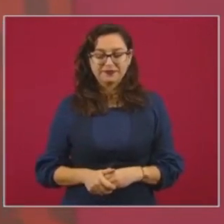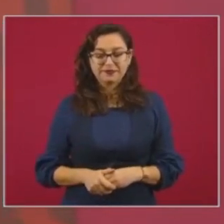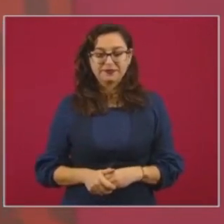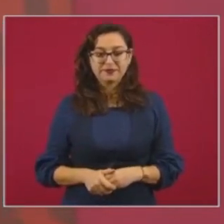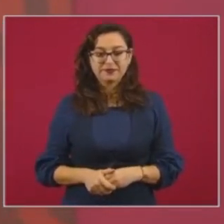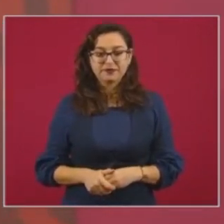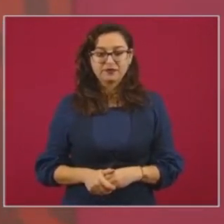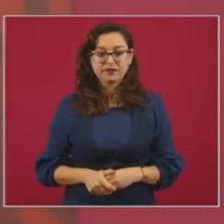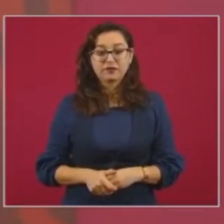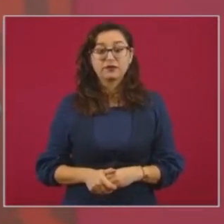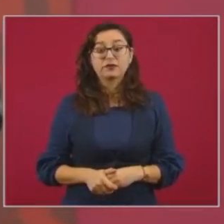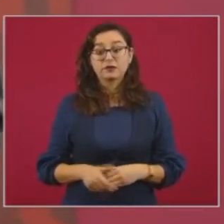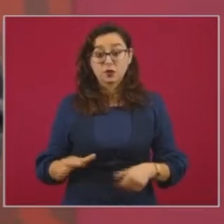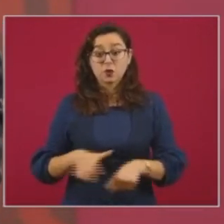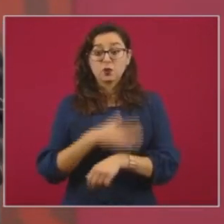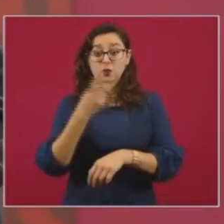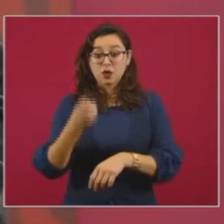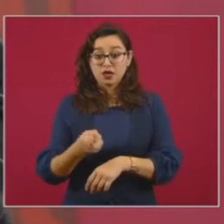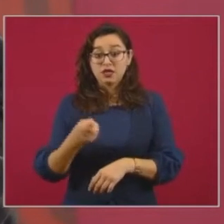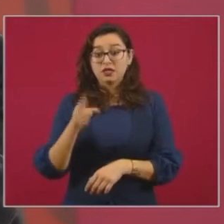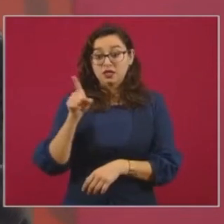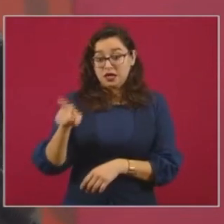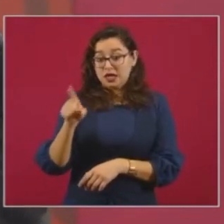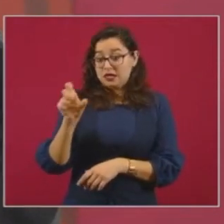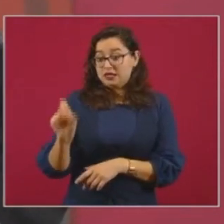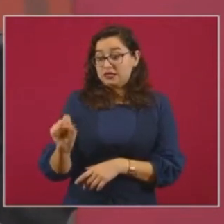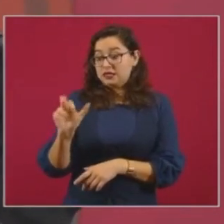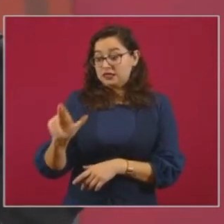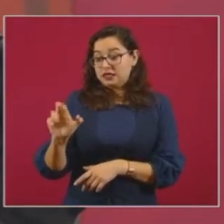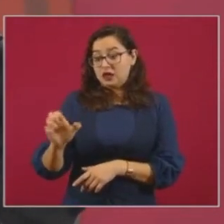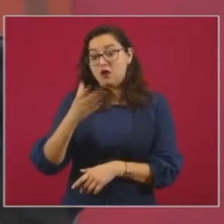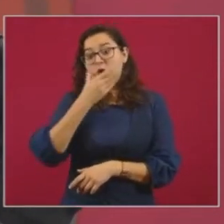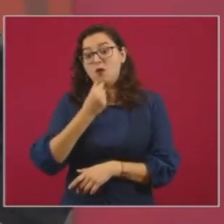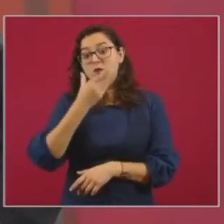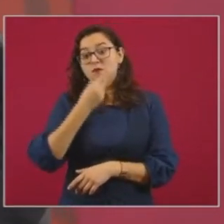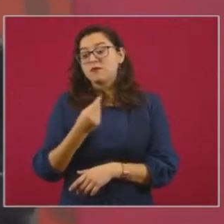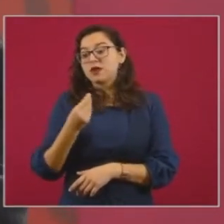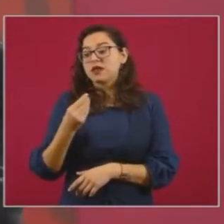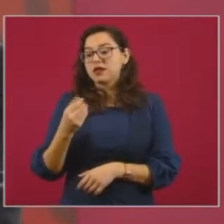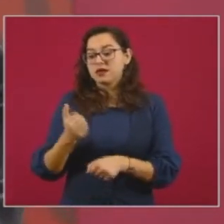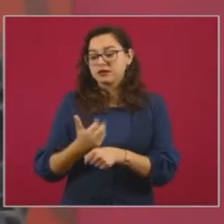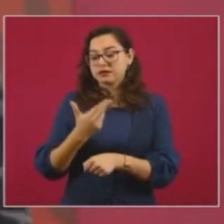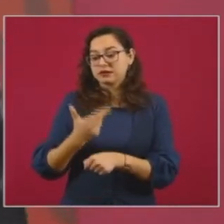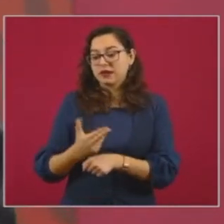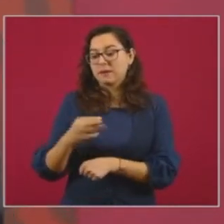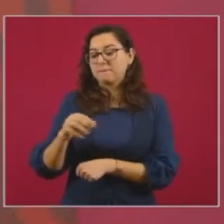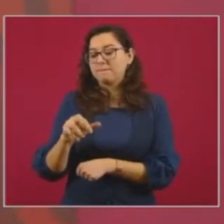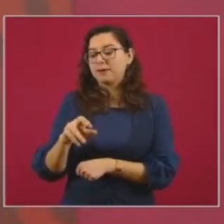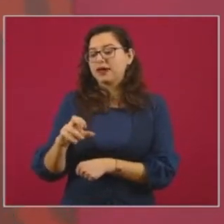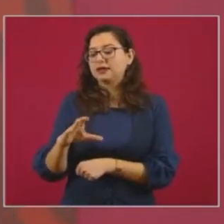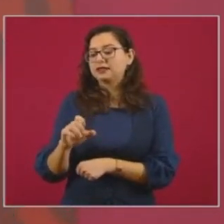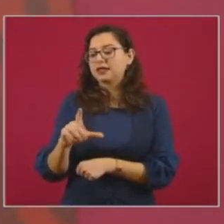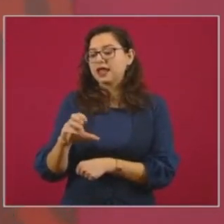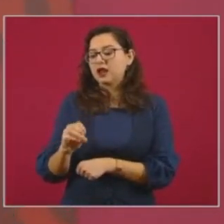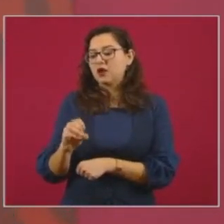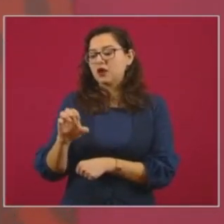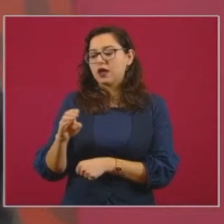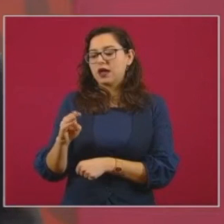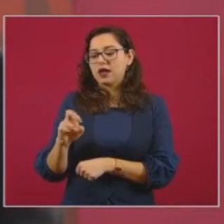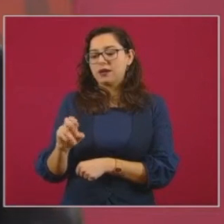al secretario de Relaciones Exteriores, Marcelo Ebrard, para que se